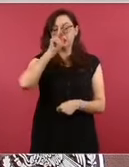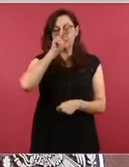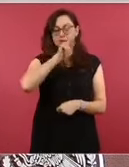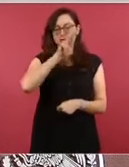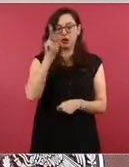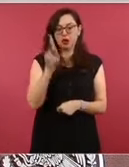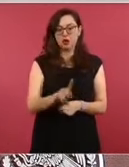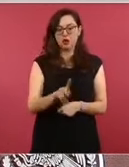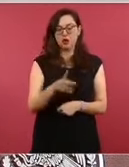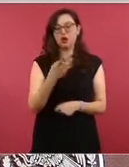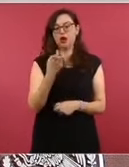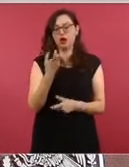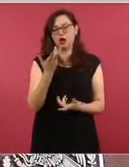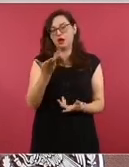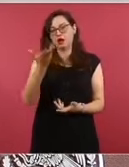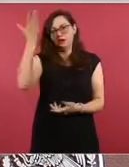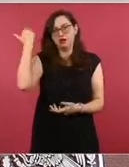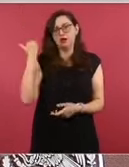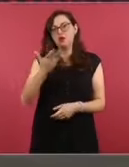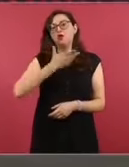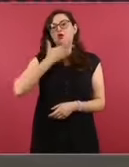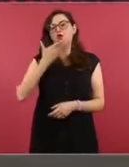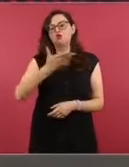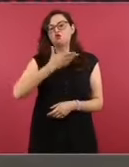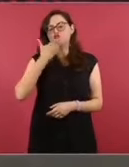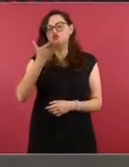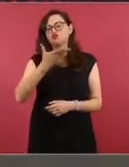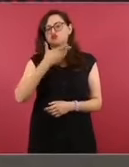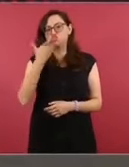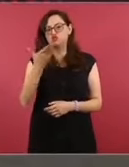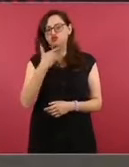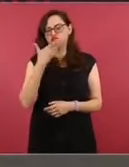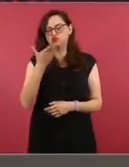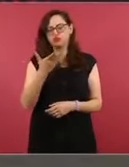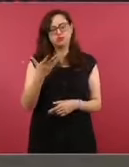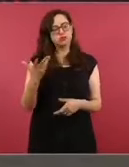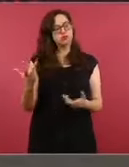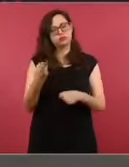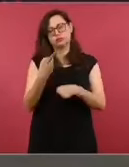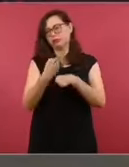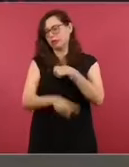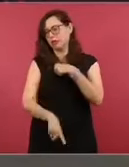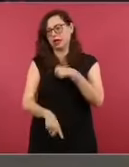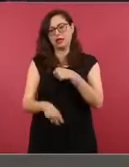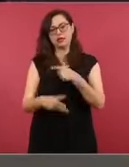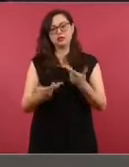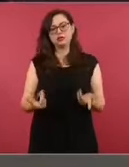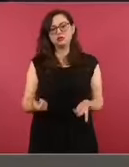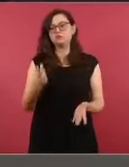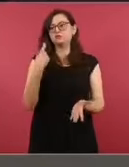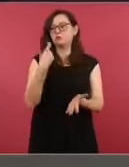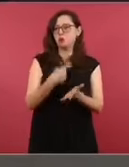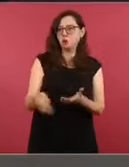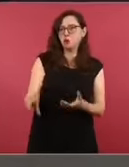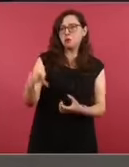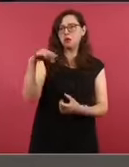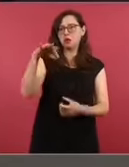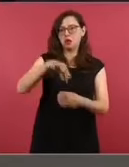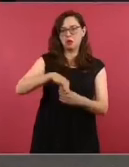ese sistema político antidemocrático de compra de votos,